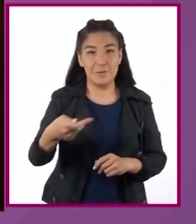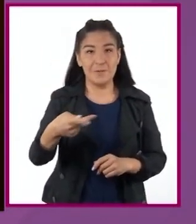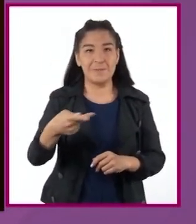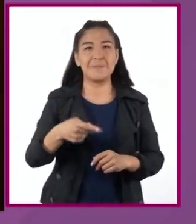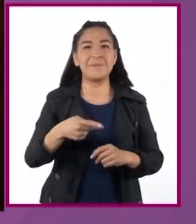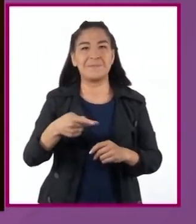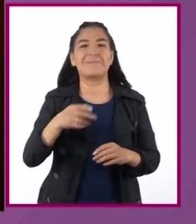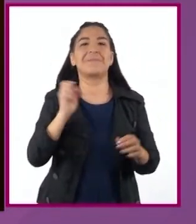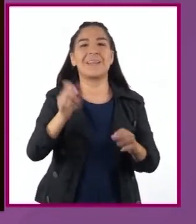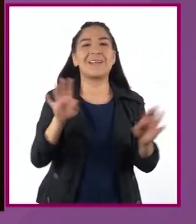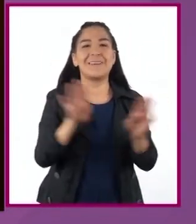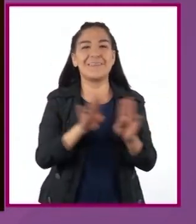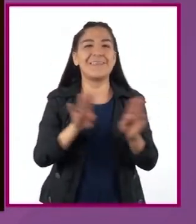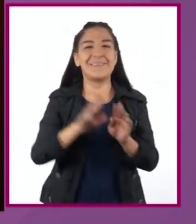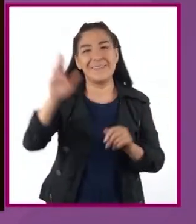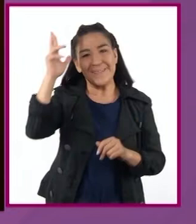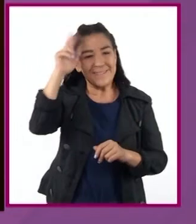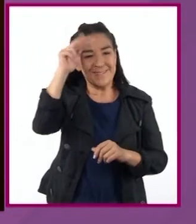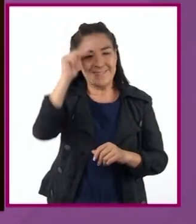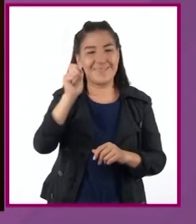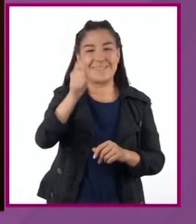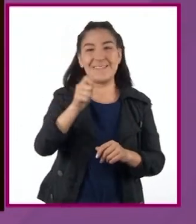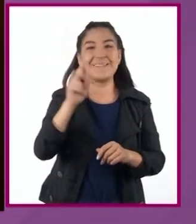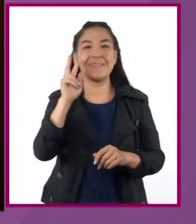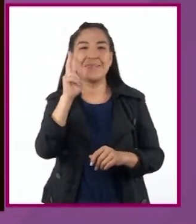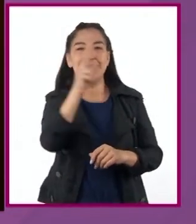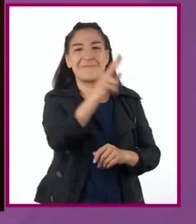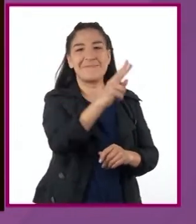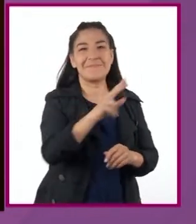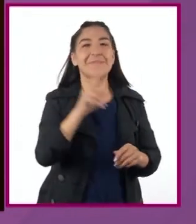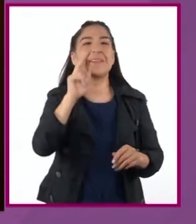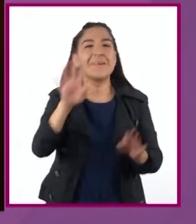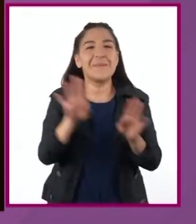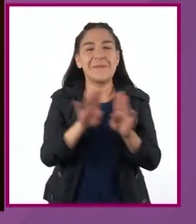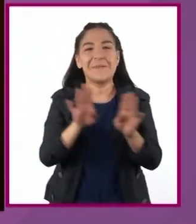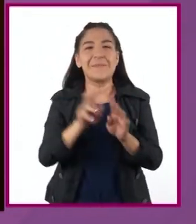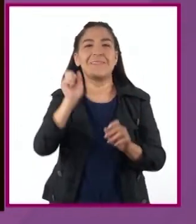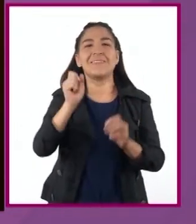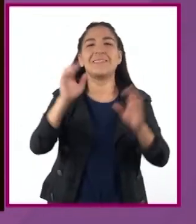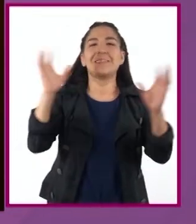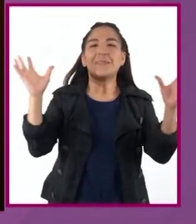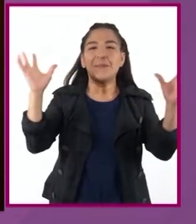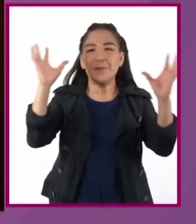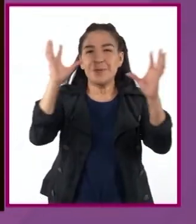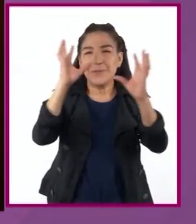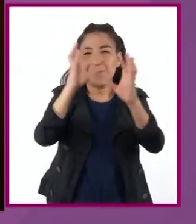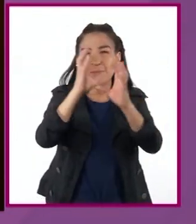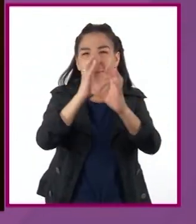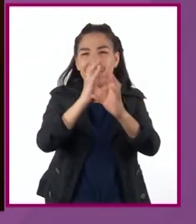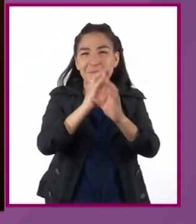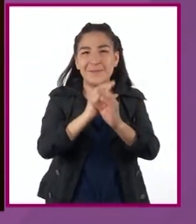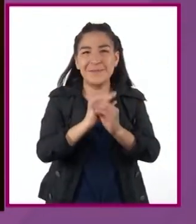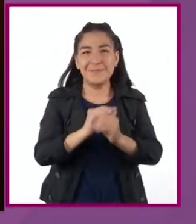un conejo en la cara a Tecusistécatl, disminuyendo su brillo.